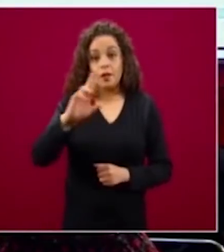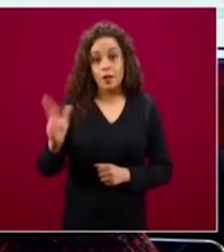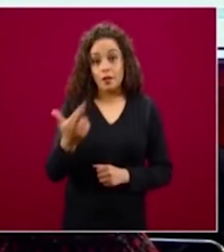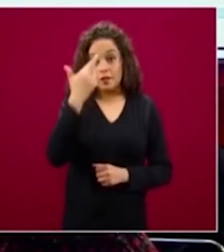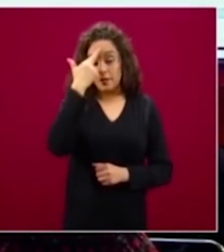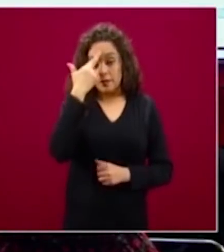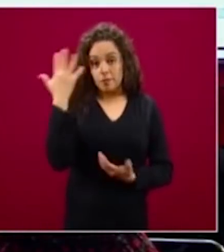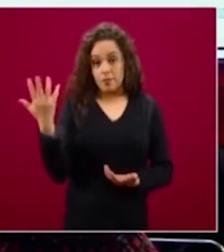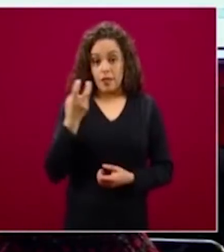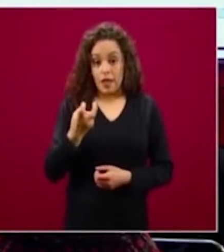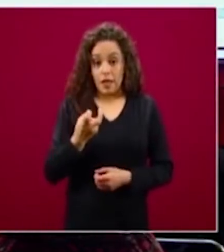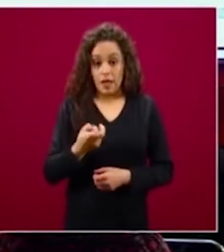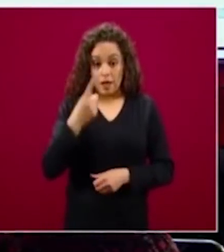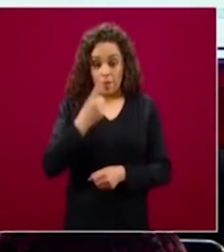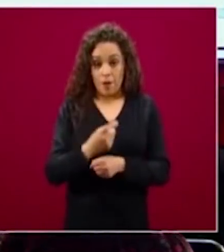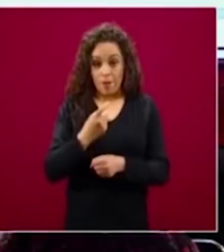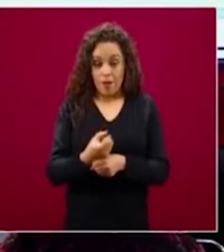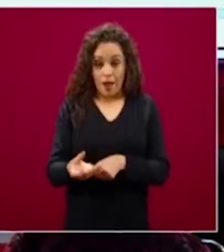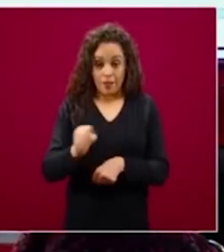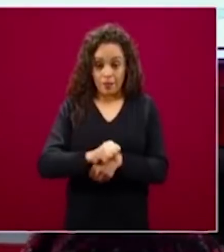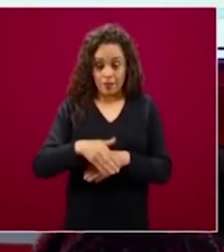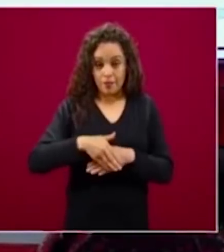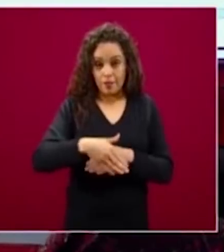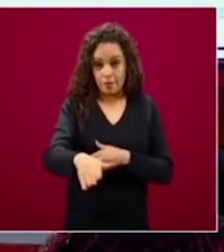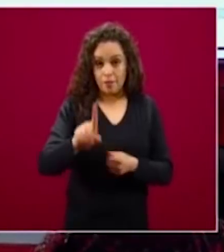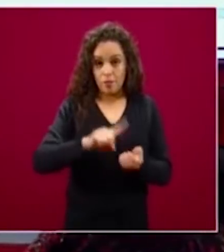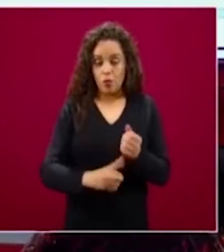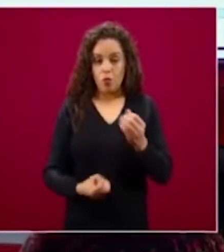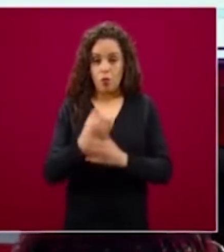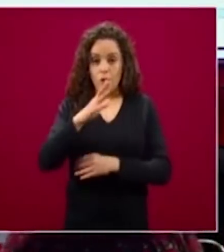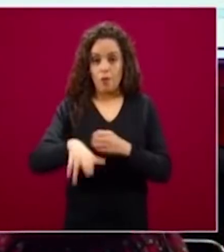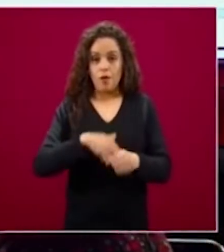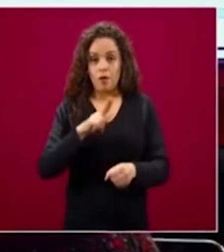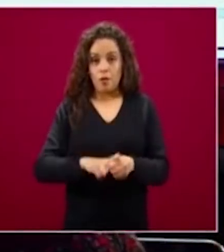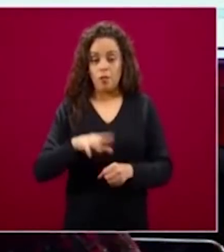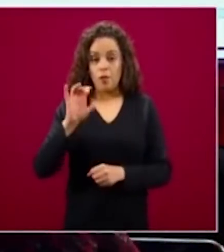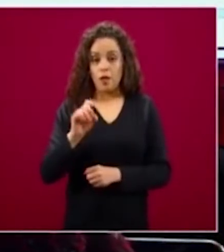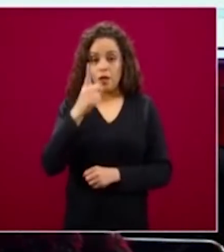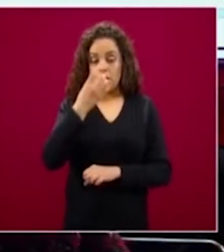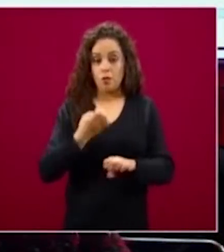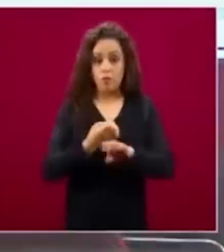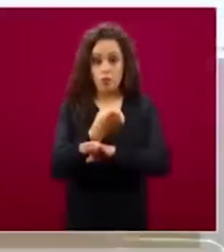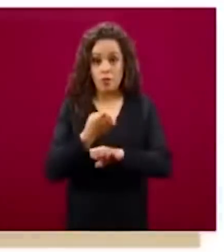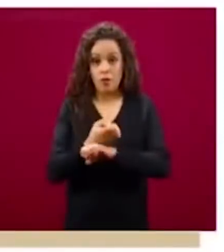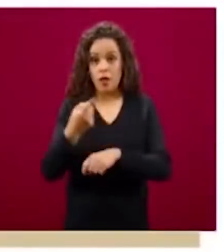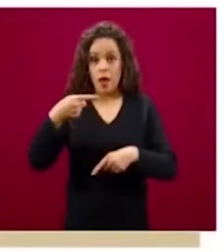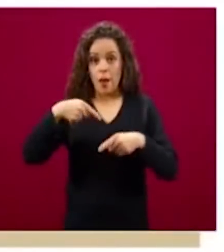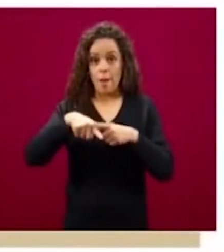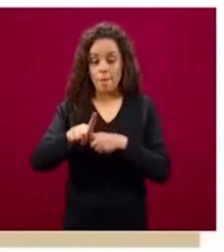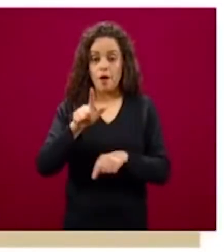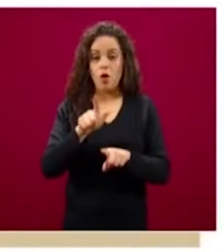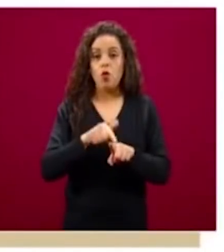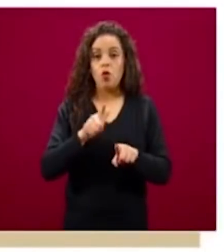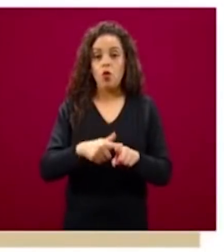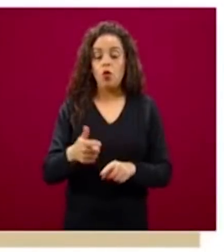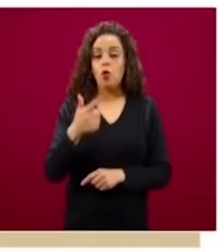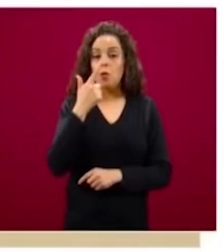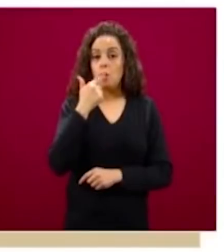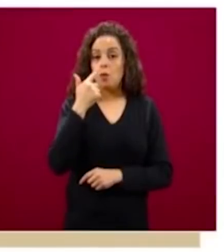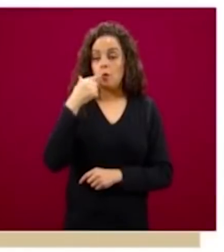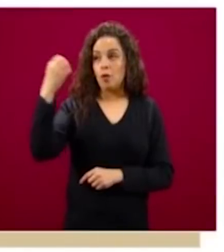primera semana de la nueva normalidad, 31 entidades federativas iniciaron con el semáforo en rojo,